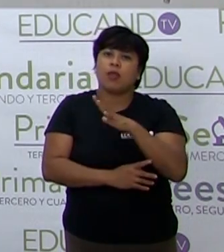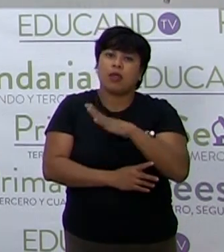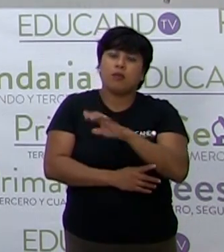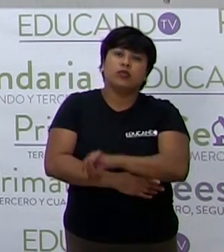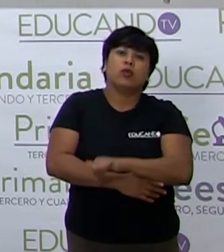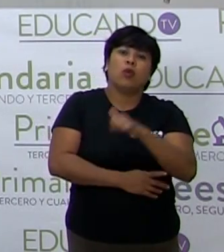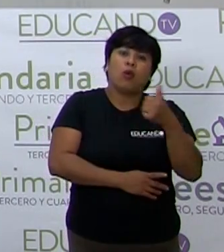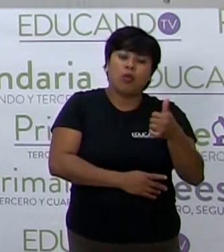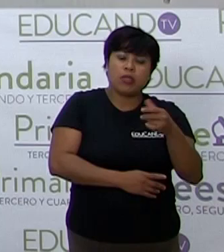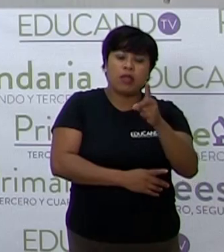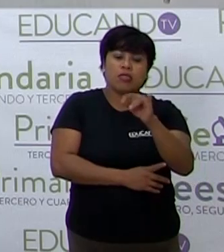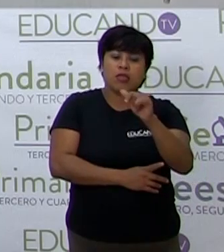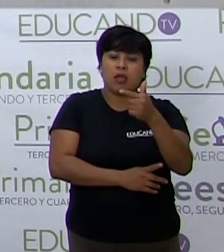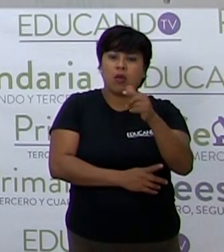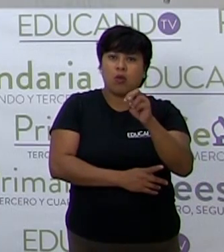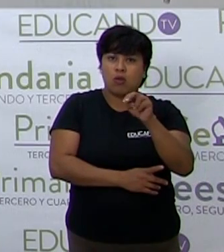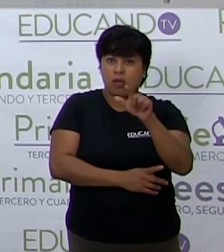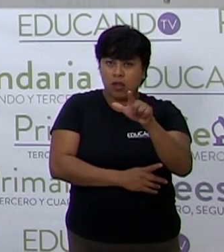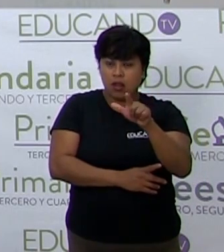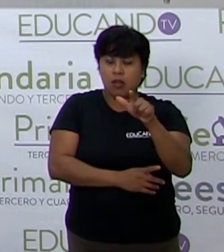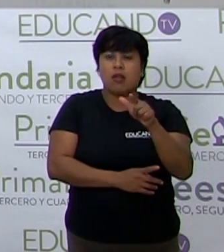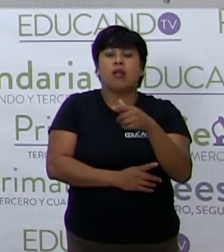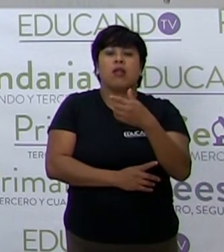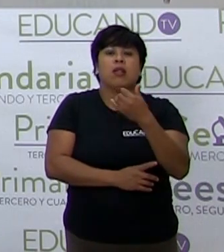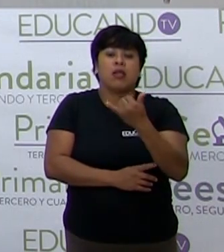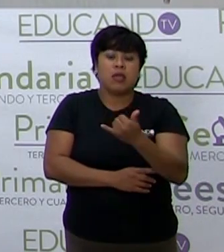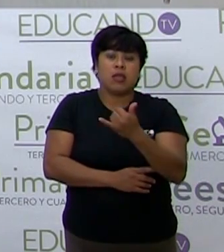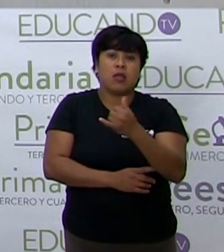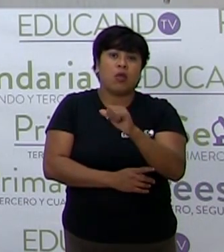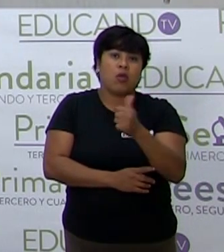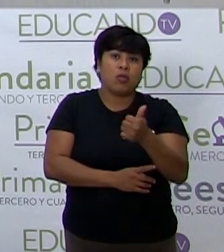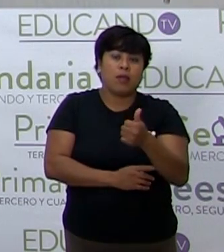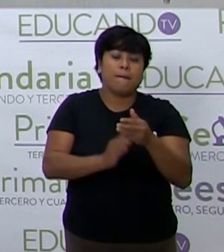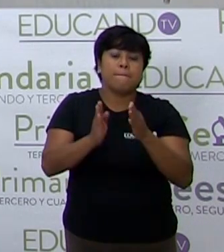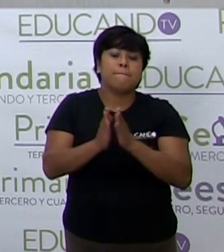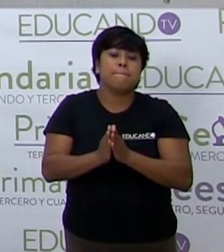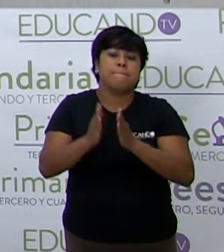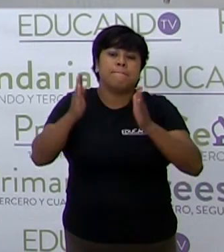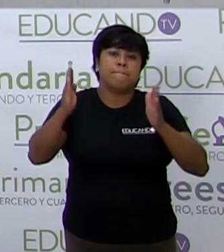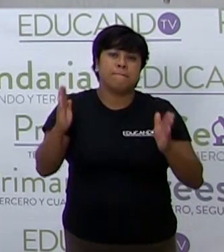diagonal, ahorita la voy a marcar, que se llama diagonal